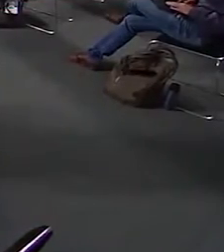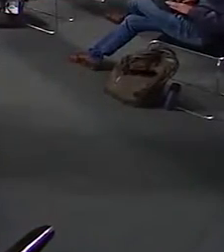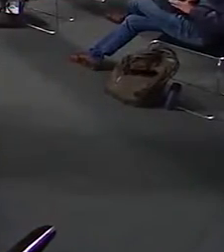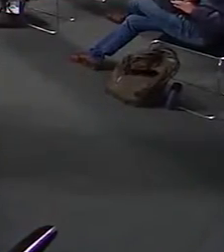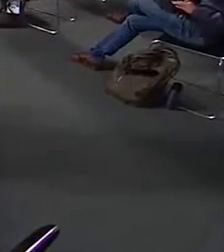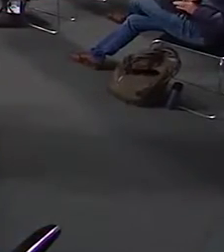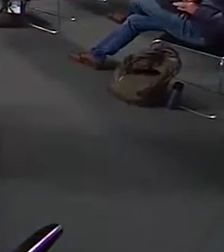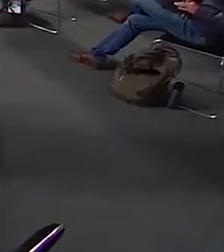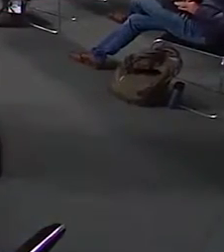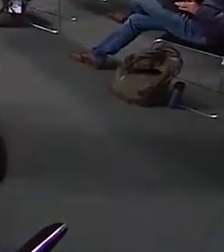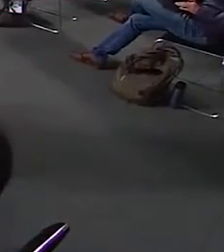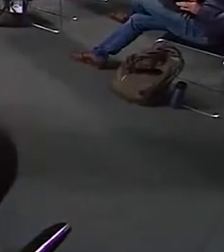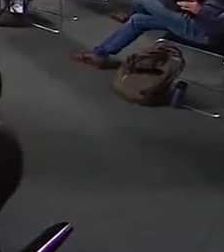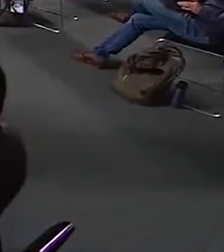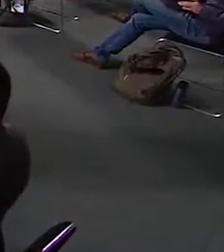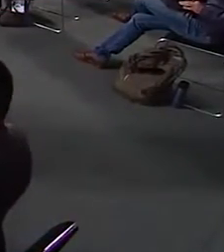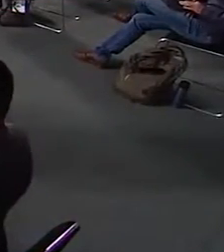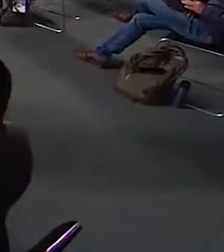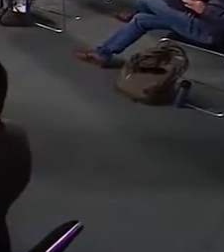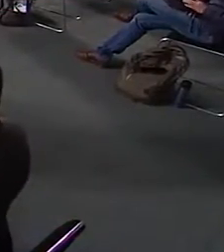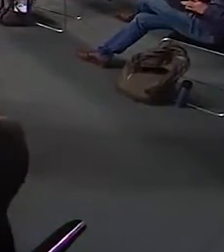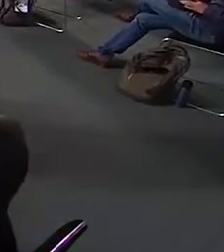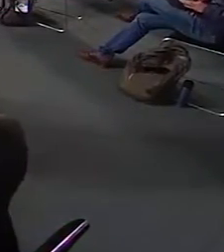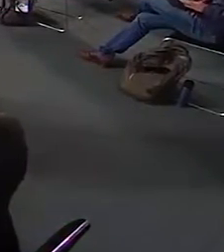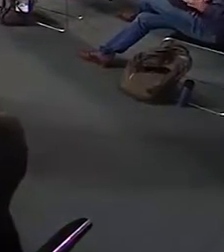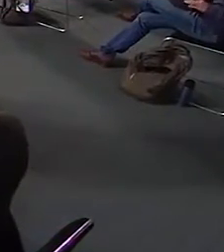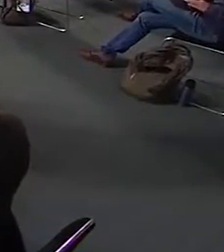y estaba Calderón